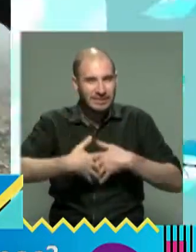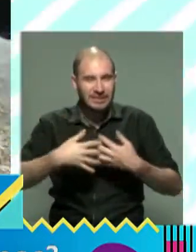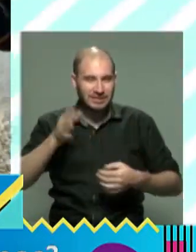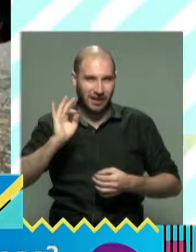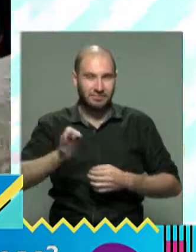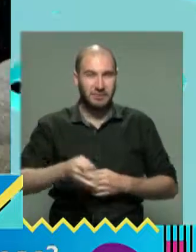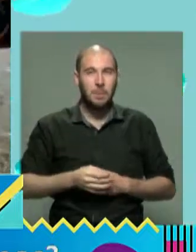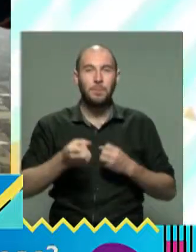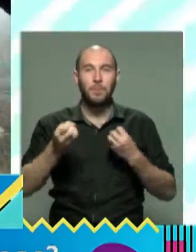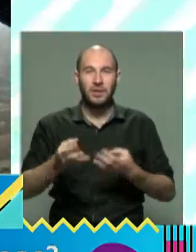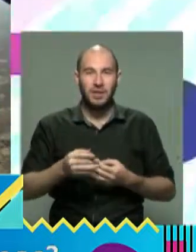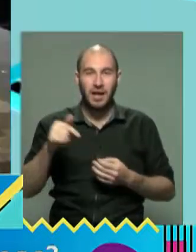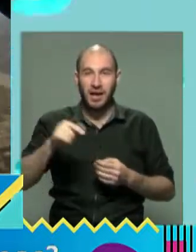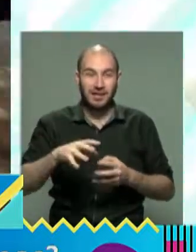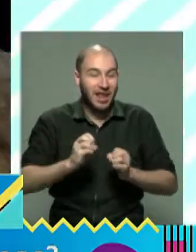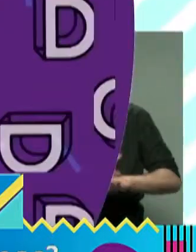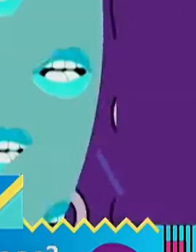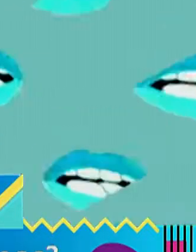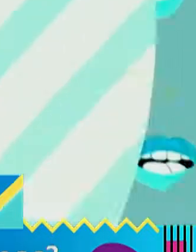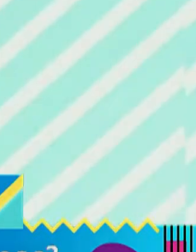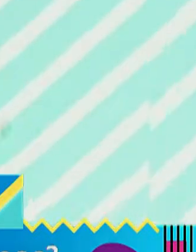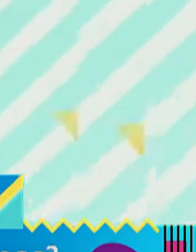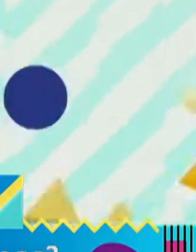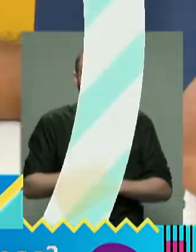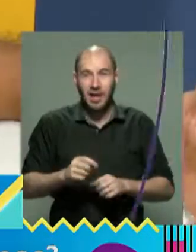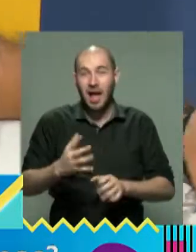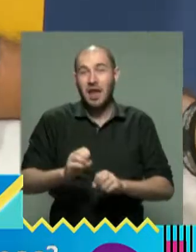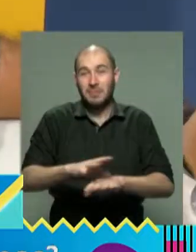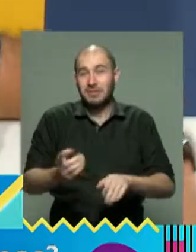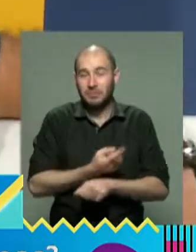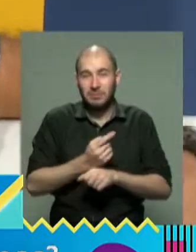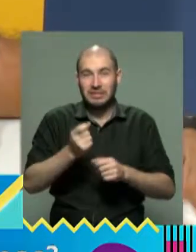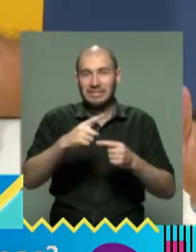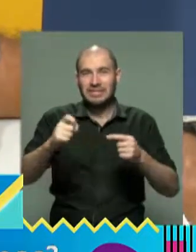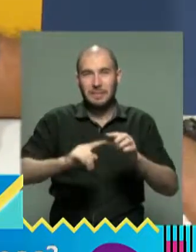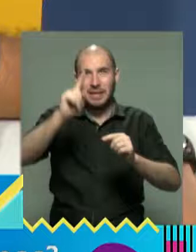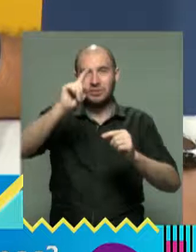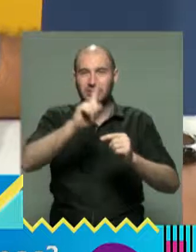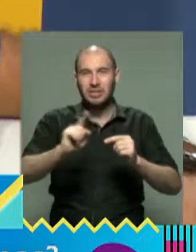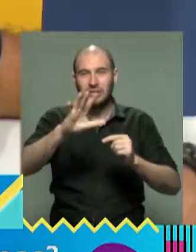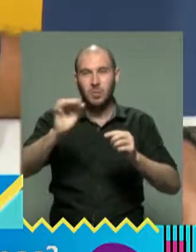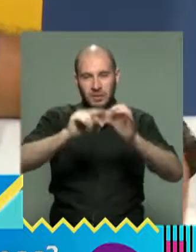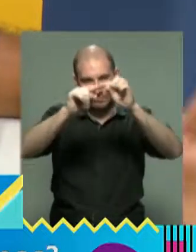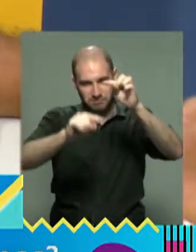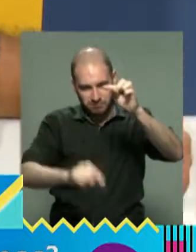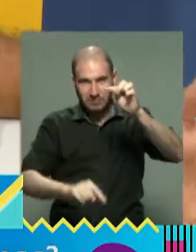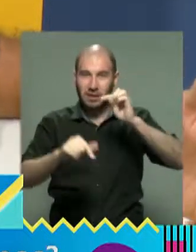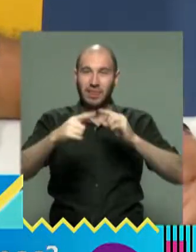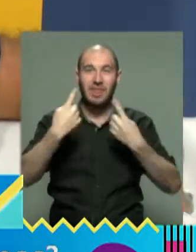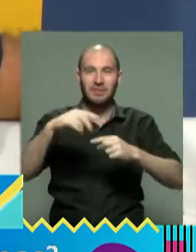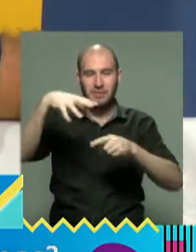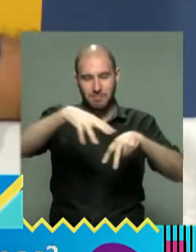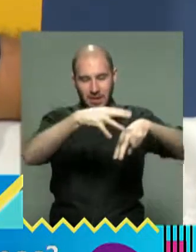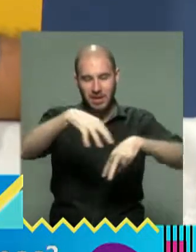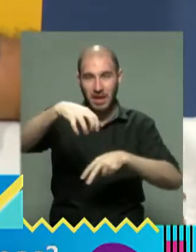tremendo. Porque no tenés alternativa ahí, más que estás saltando a 100 metros del piso, 150, no. Distinto el paracaidismo